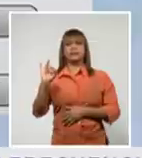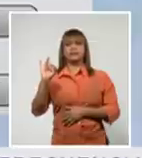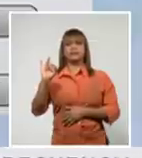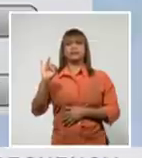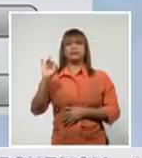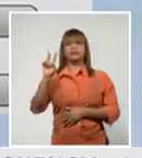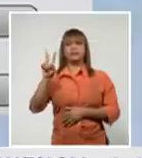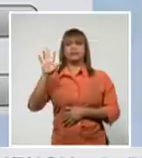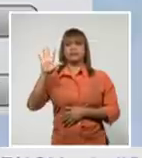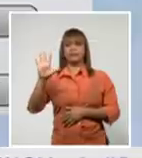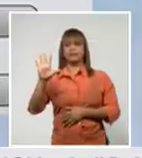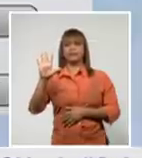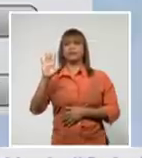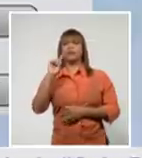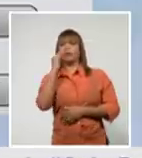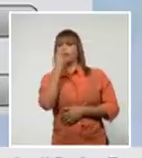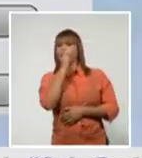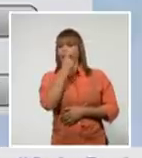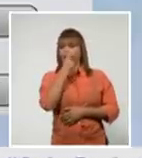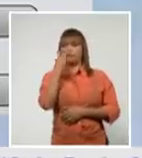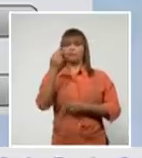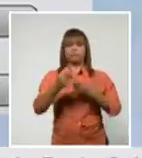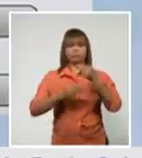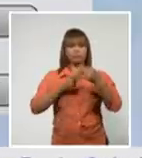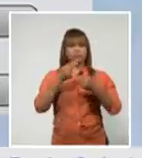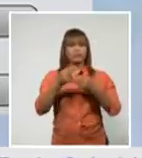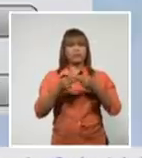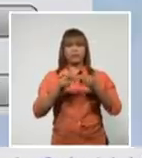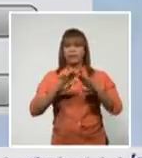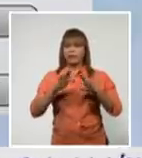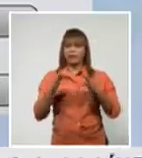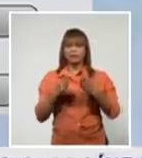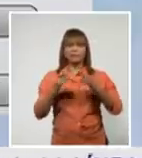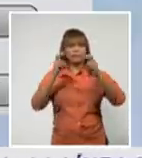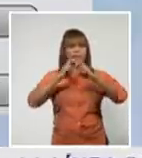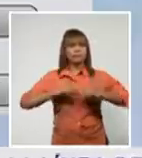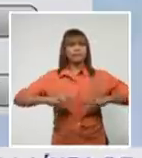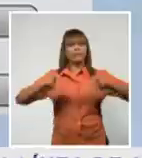628.725 muestras realizadas, muestras estudiadas, y